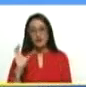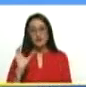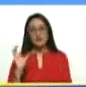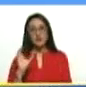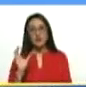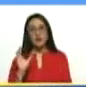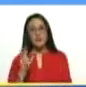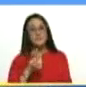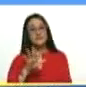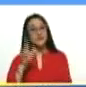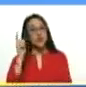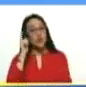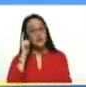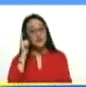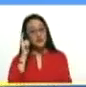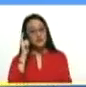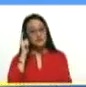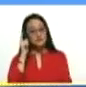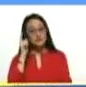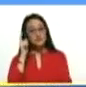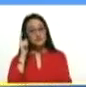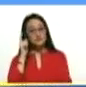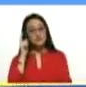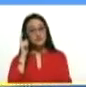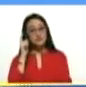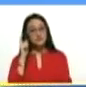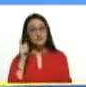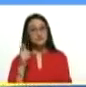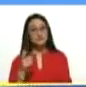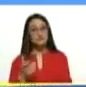En 25 días pone un